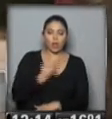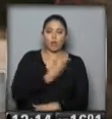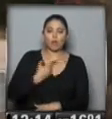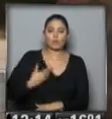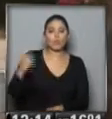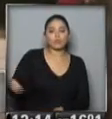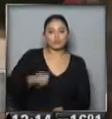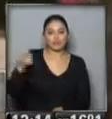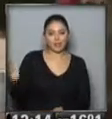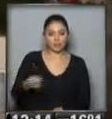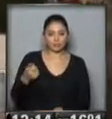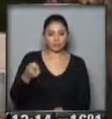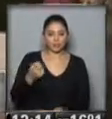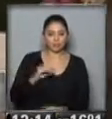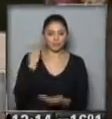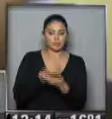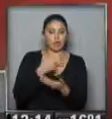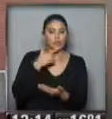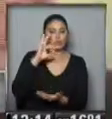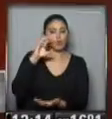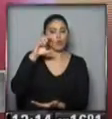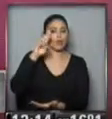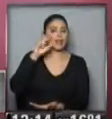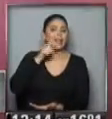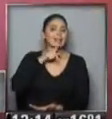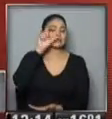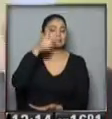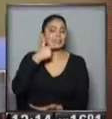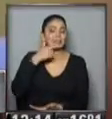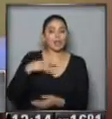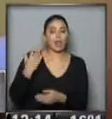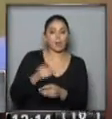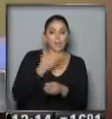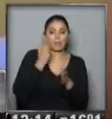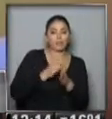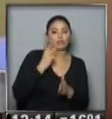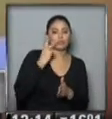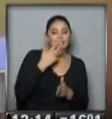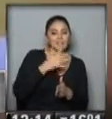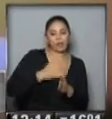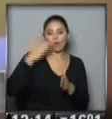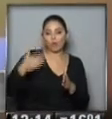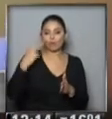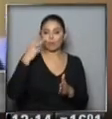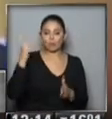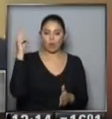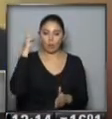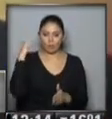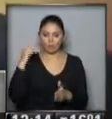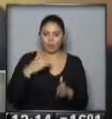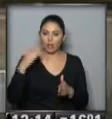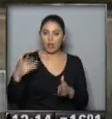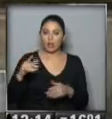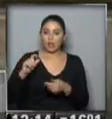socialista de José Sócrates, que tras un primer mandato de 2005 a 2009, inauguró su segundo período con un